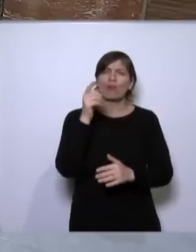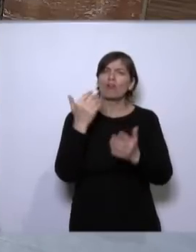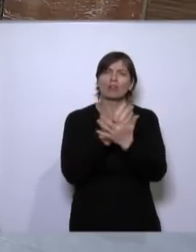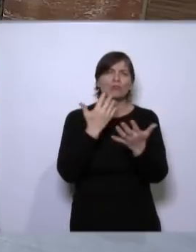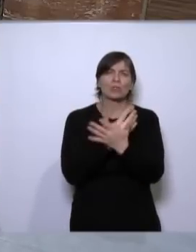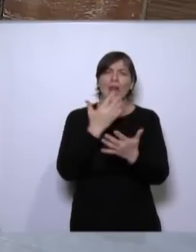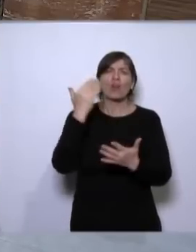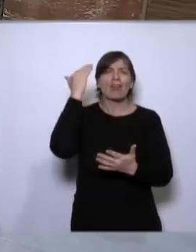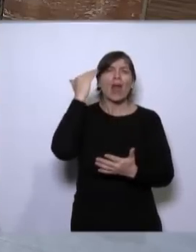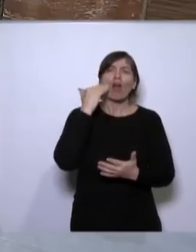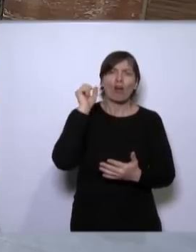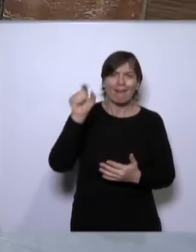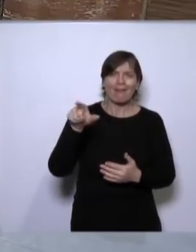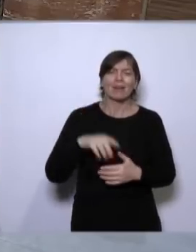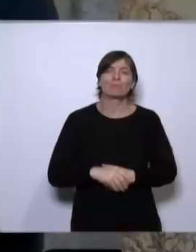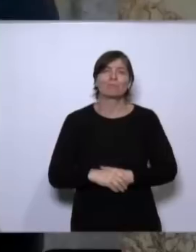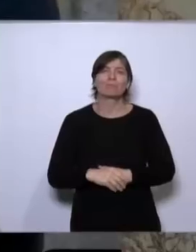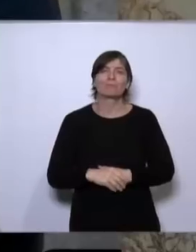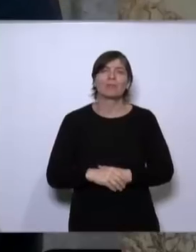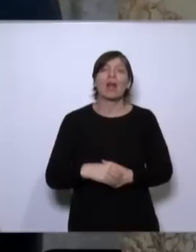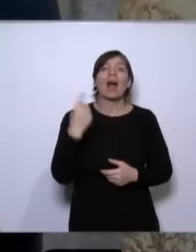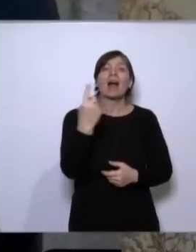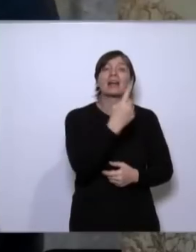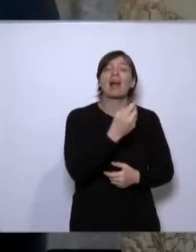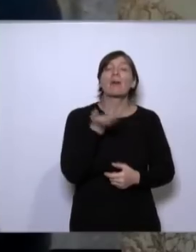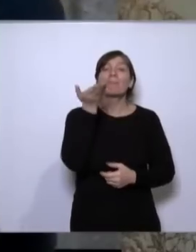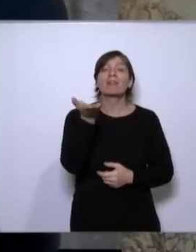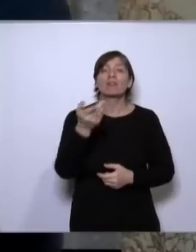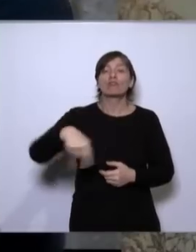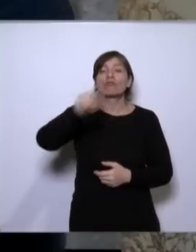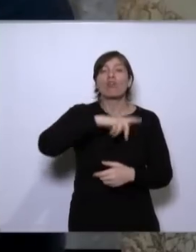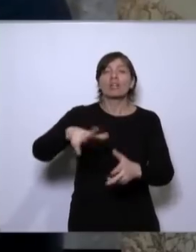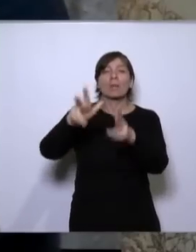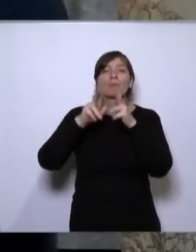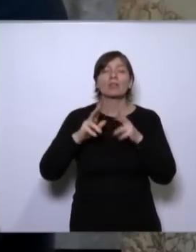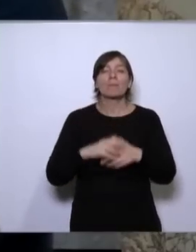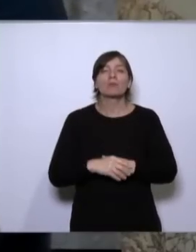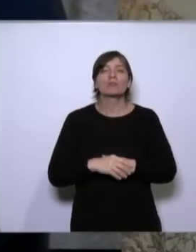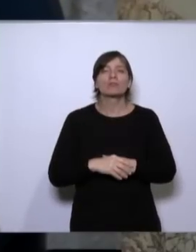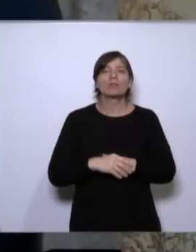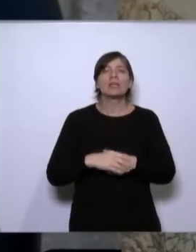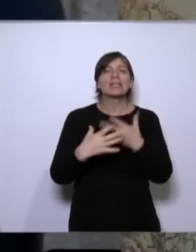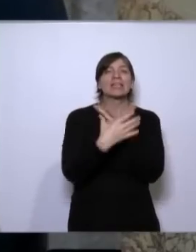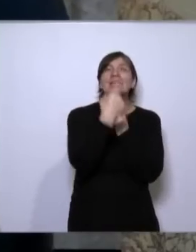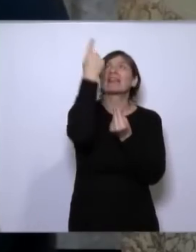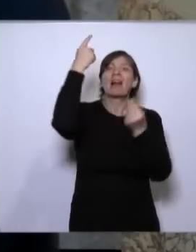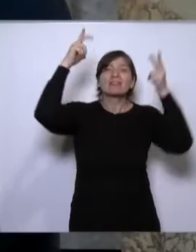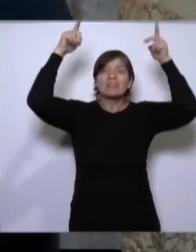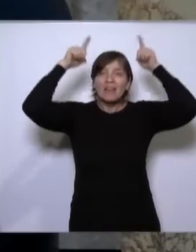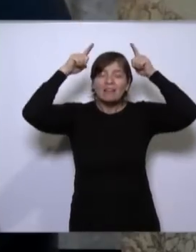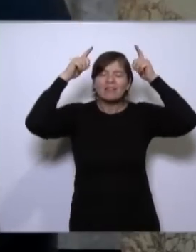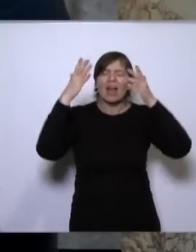mártires coreanos. A cada intención respondemos, Trinidad